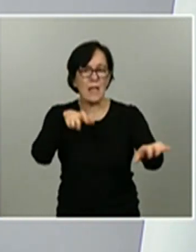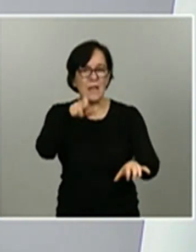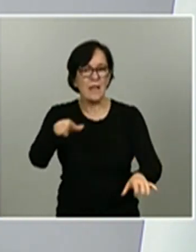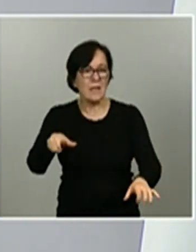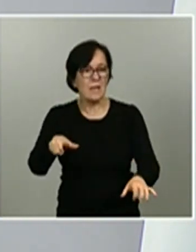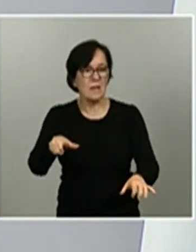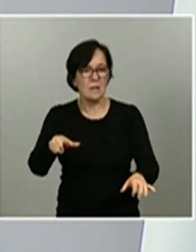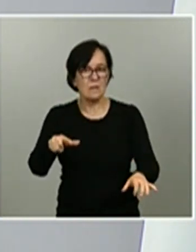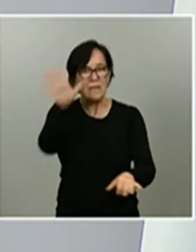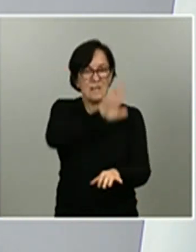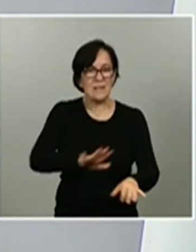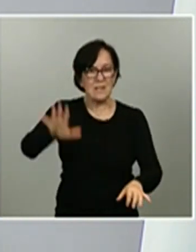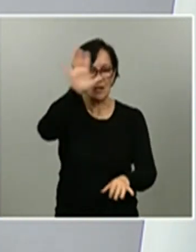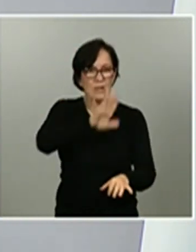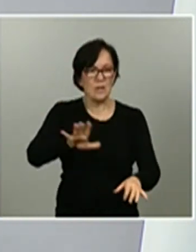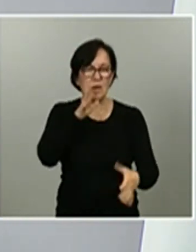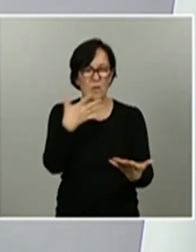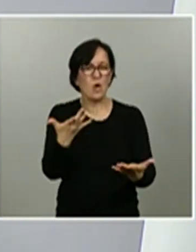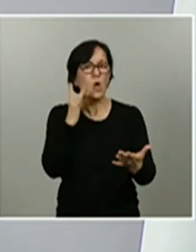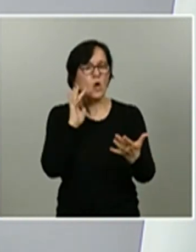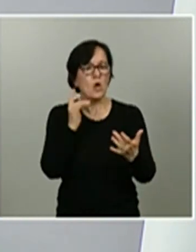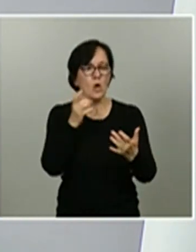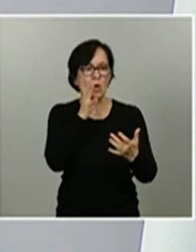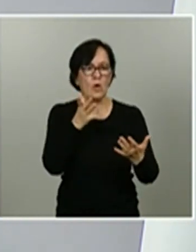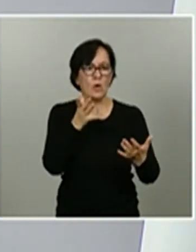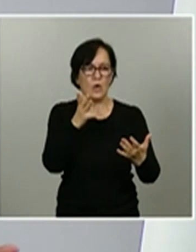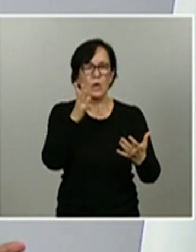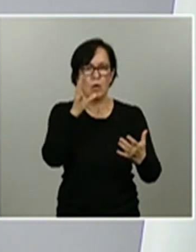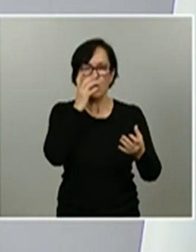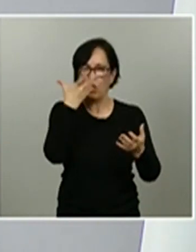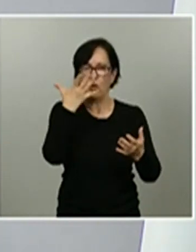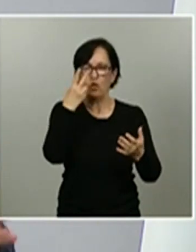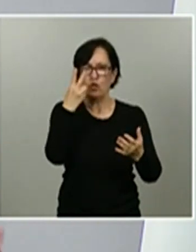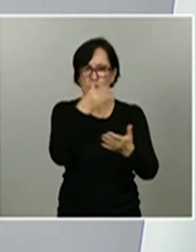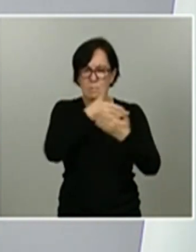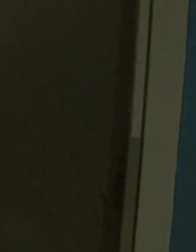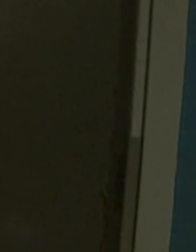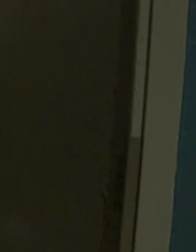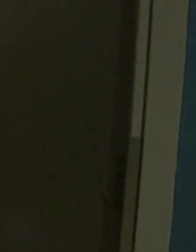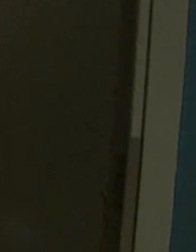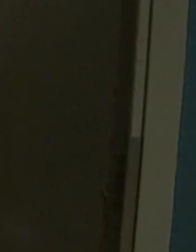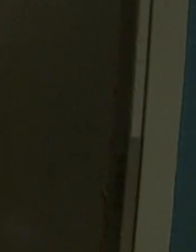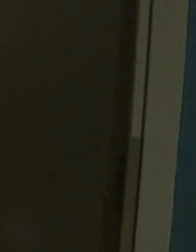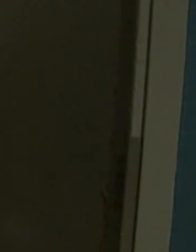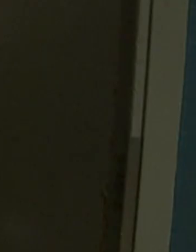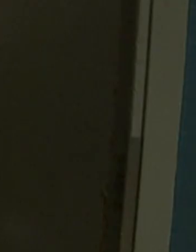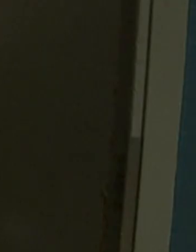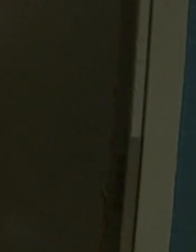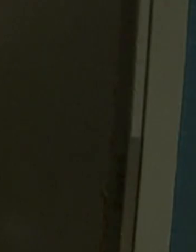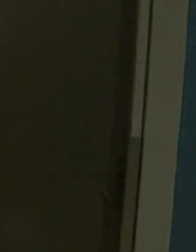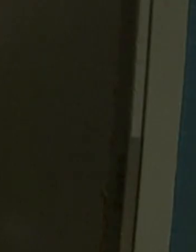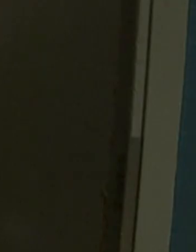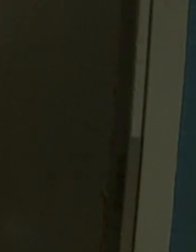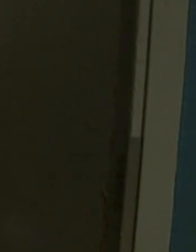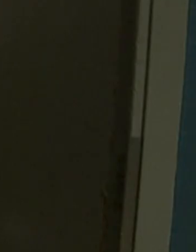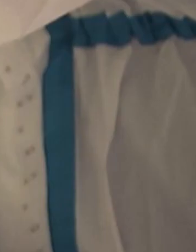nacional ha tenido algún tipo de contacto con los servicios, un poco más de dos millones de personas. No sé si es pocos, muchos lo que es. Esa cifra revela